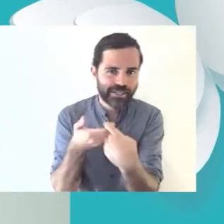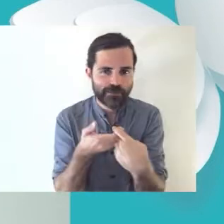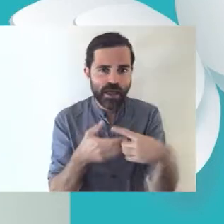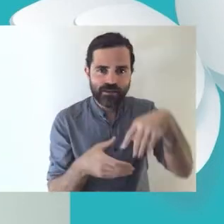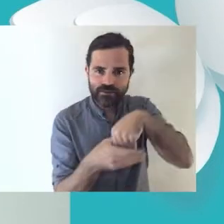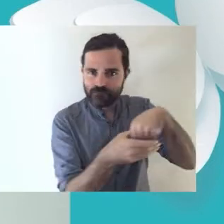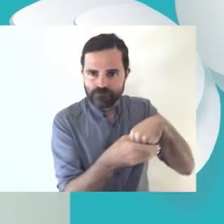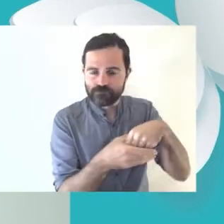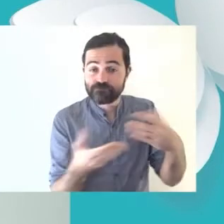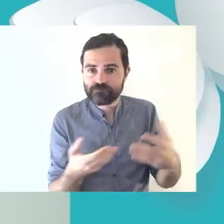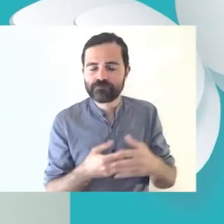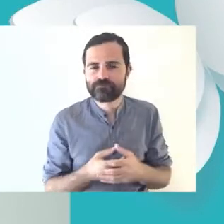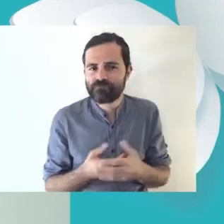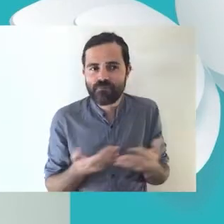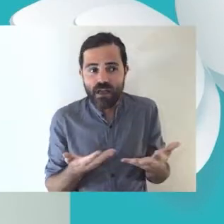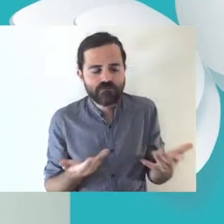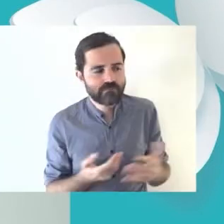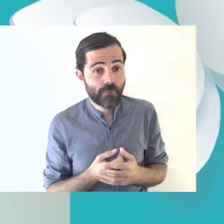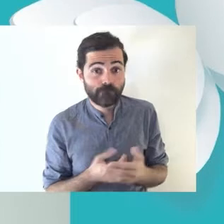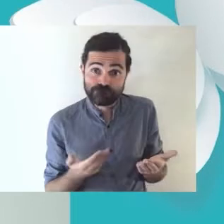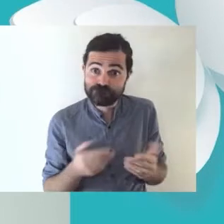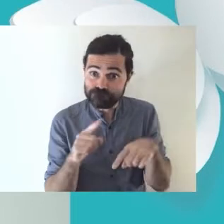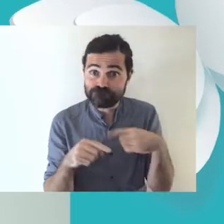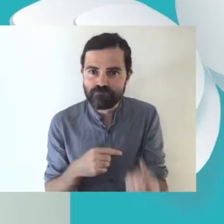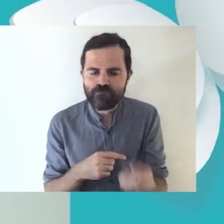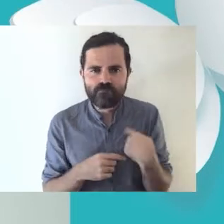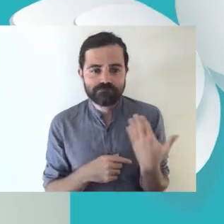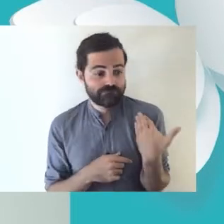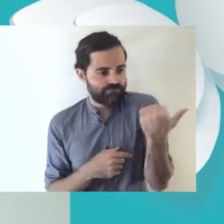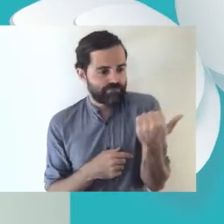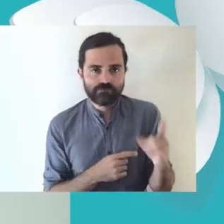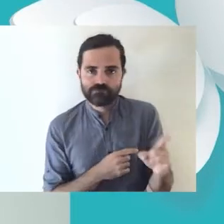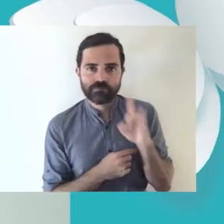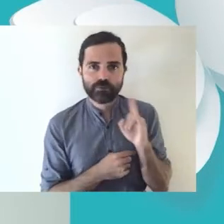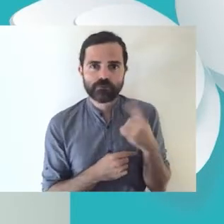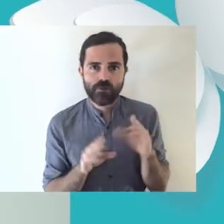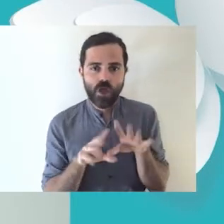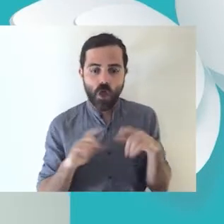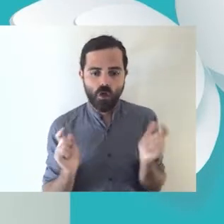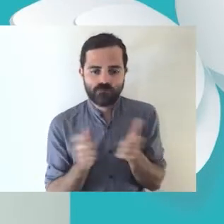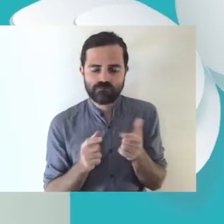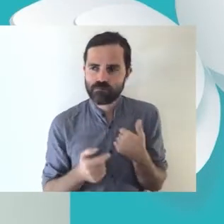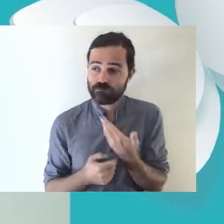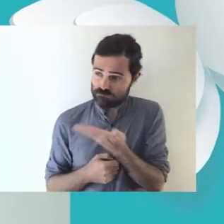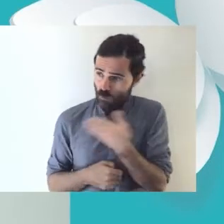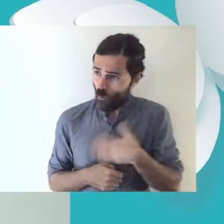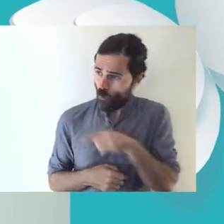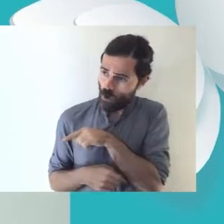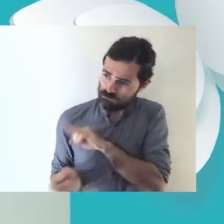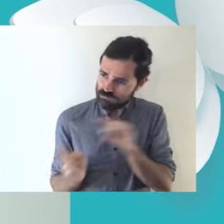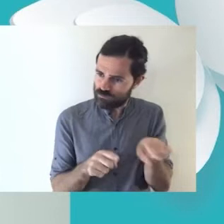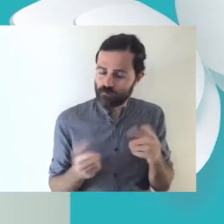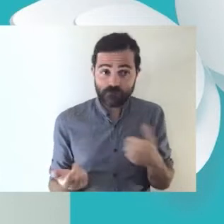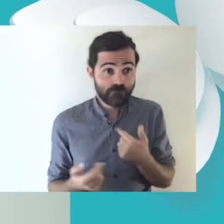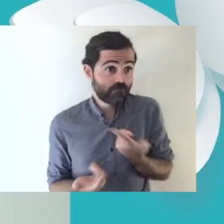Al poco tiempo nos llamaron de un congreso y nos dijeron que si queríamos participar en la organización y fuimos con un equipo piloto. La verdad es que fue todo un